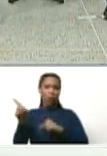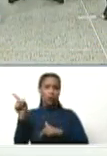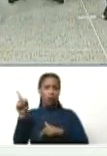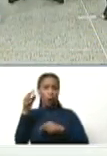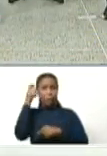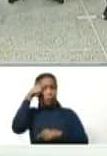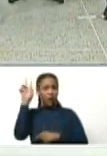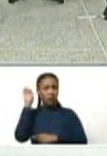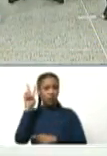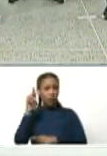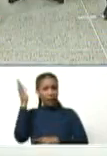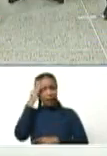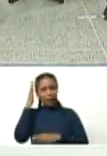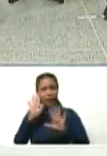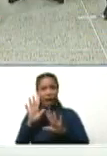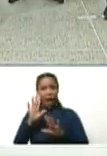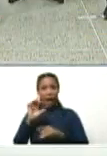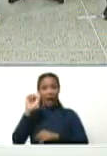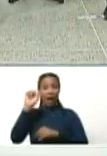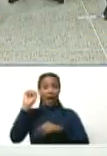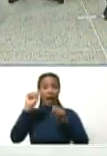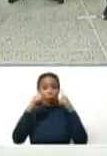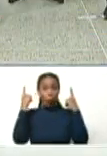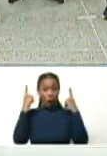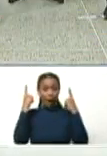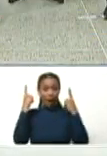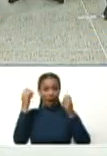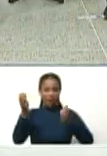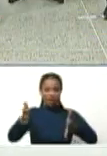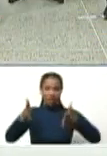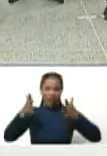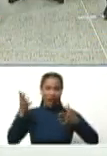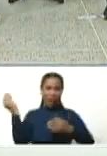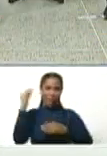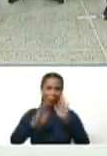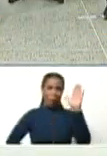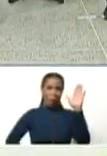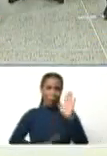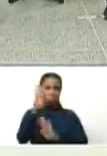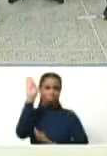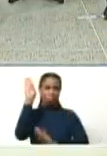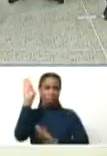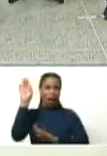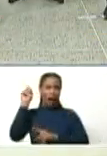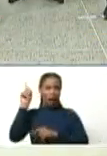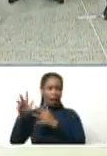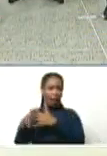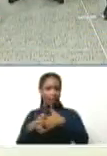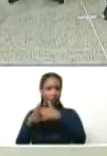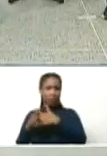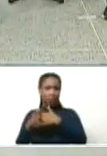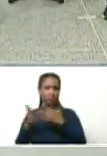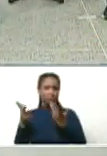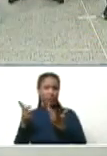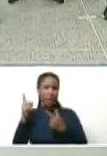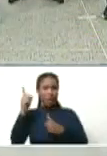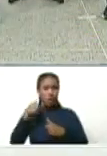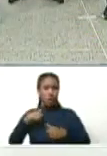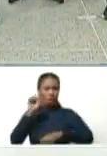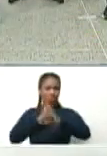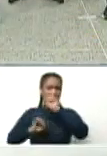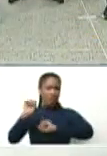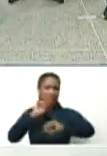que La Guaira le da tres patadas a Miami de largo, la deja atrás bien largo. Yo defiendo a